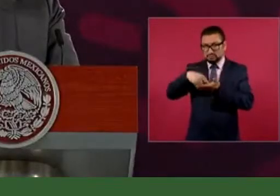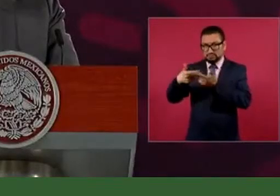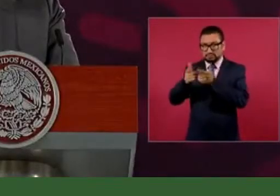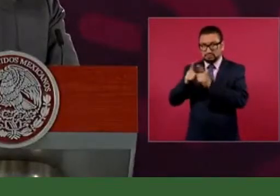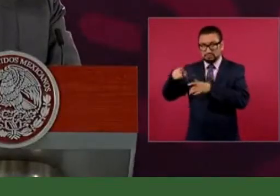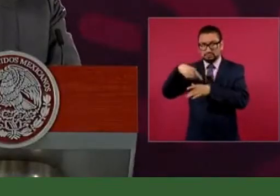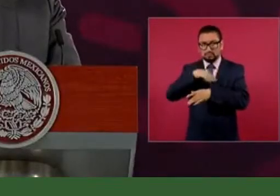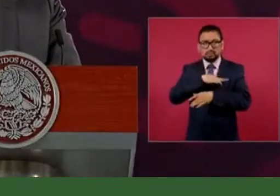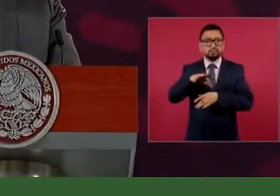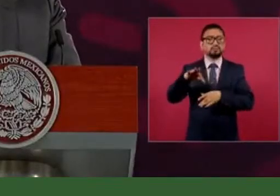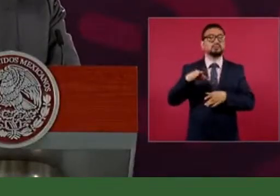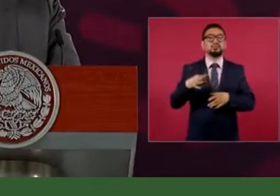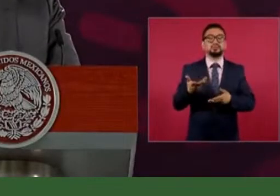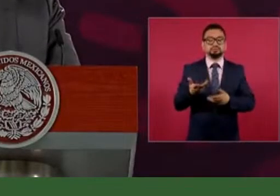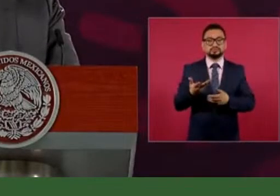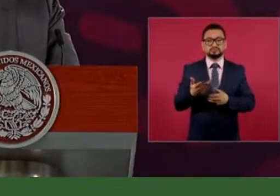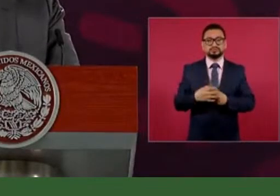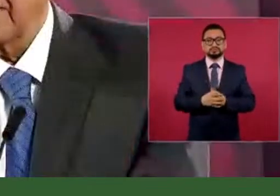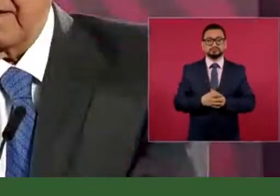iban